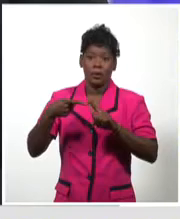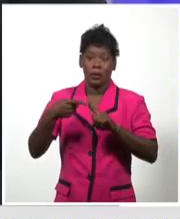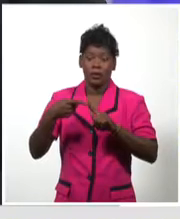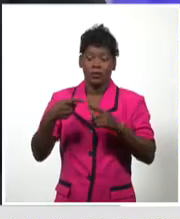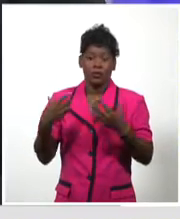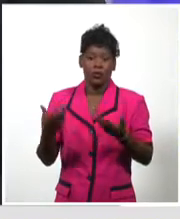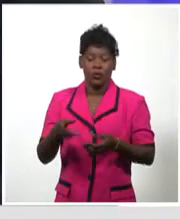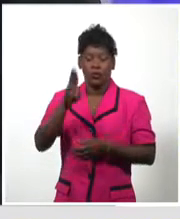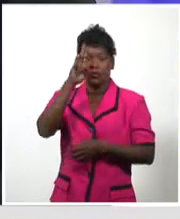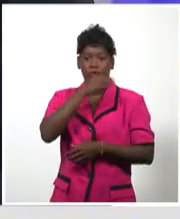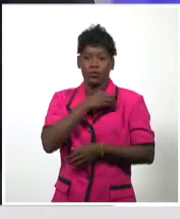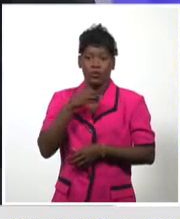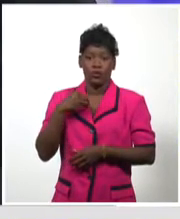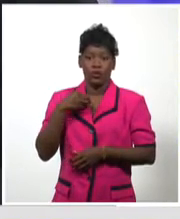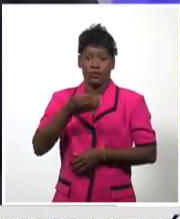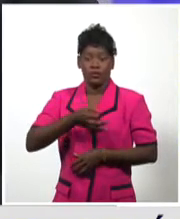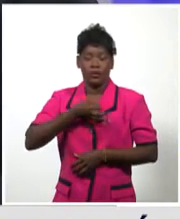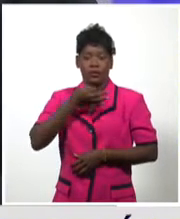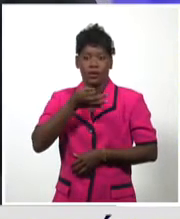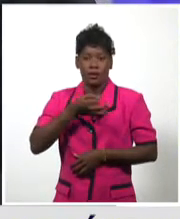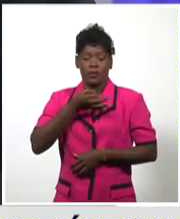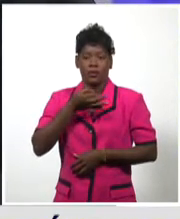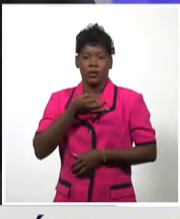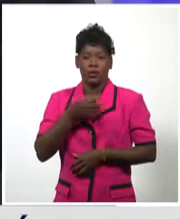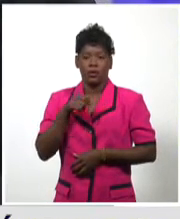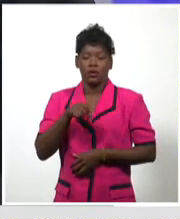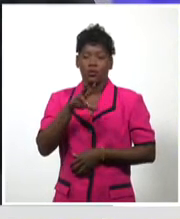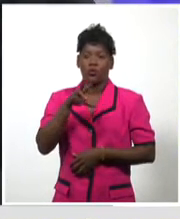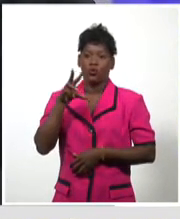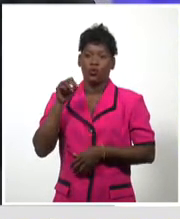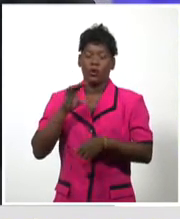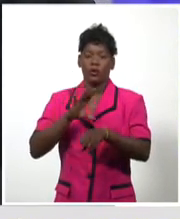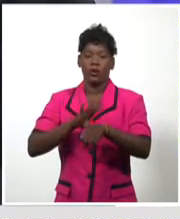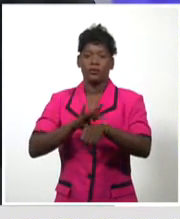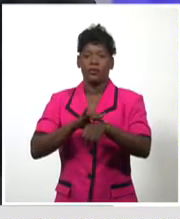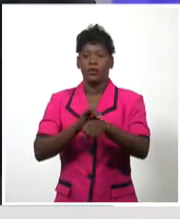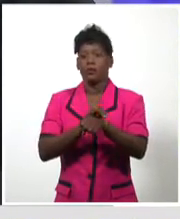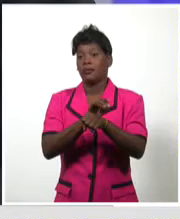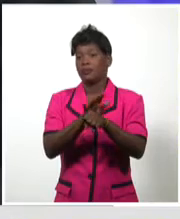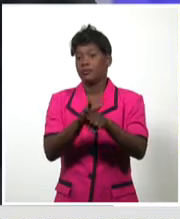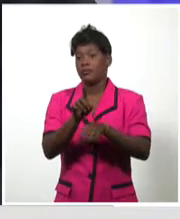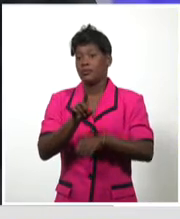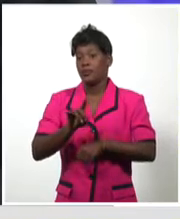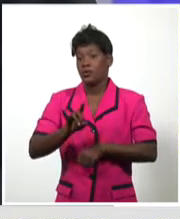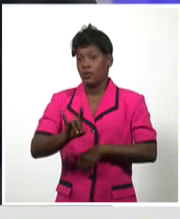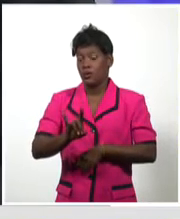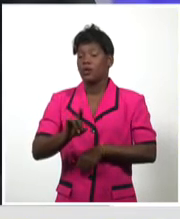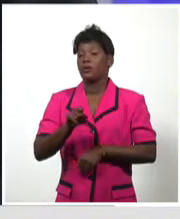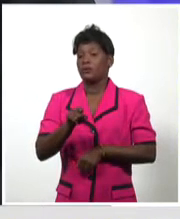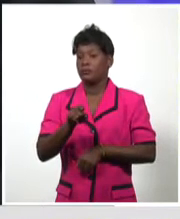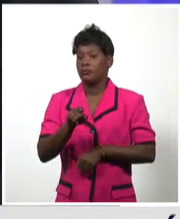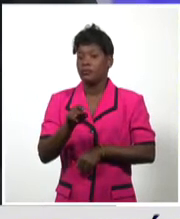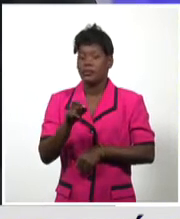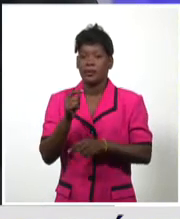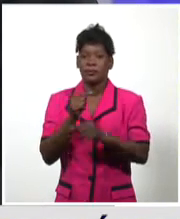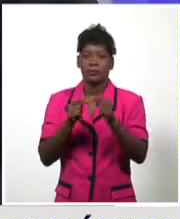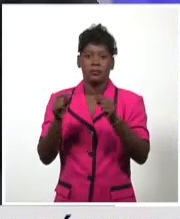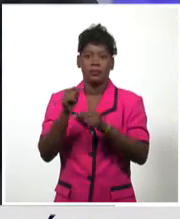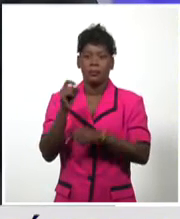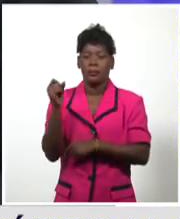también, que esto es una nueva enfermedad, o sea, la COVID-19, el SARS-CoV-2, solo tiene un